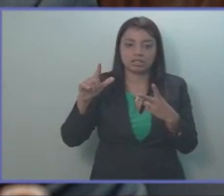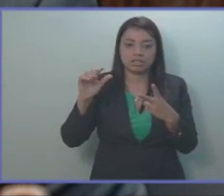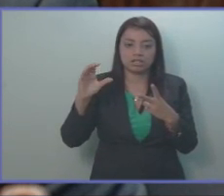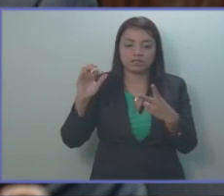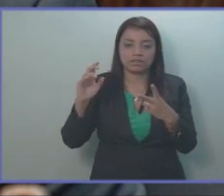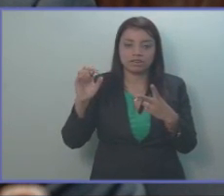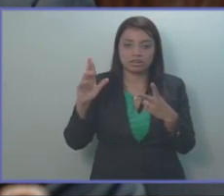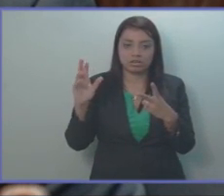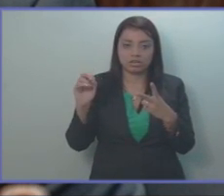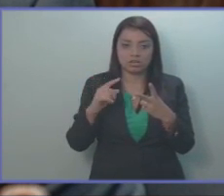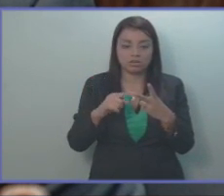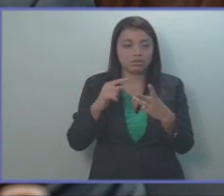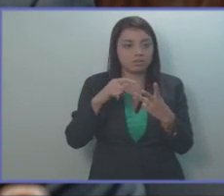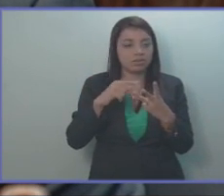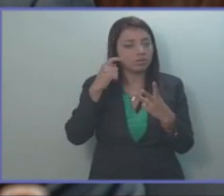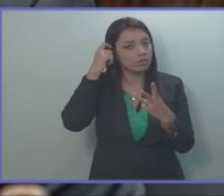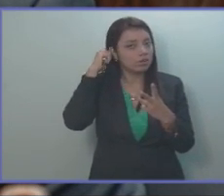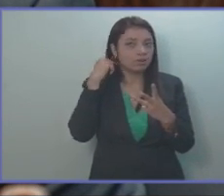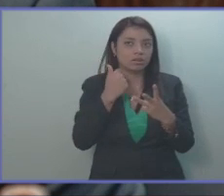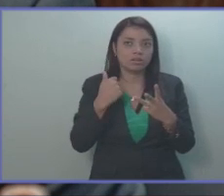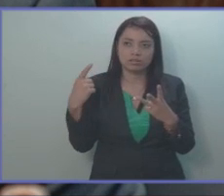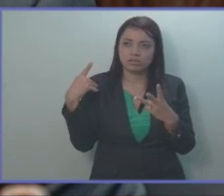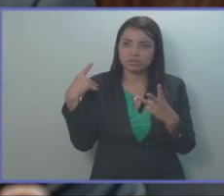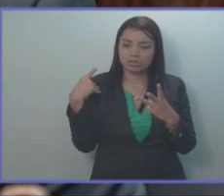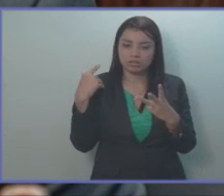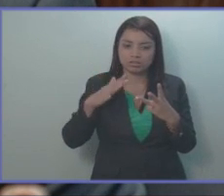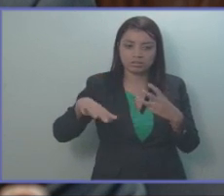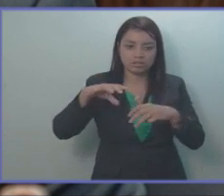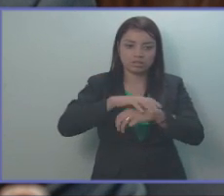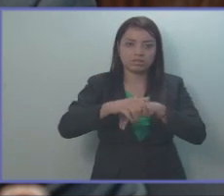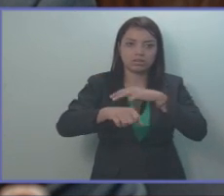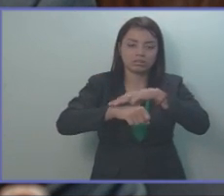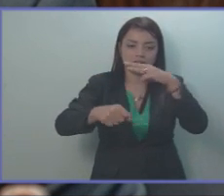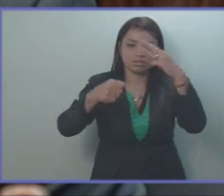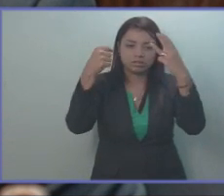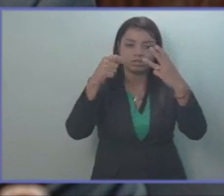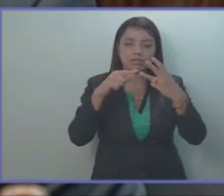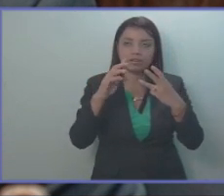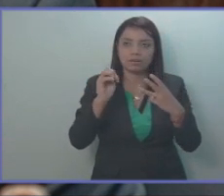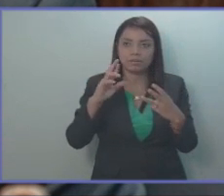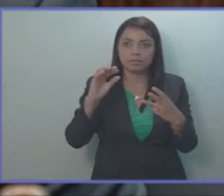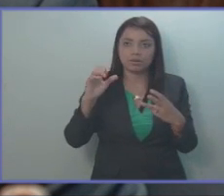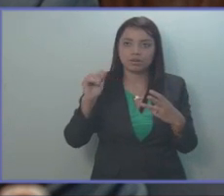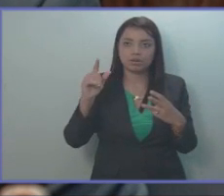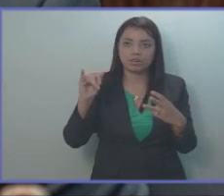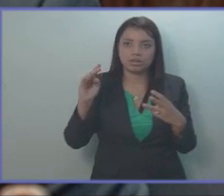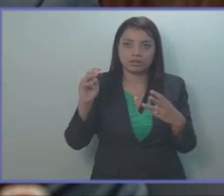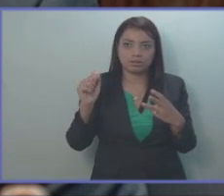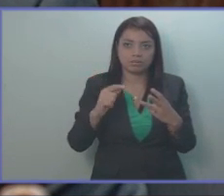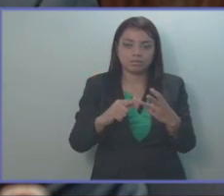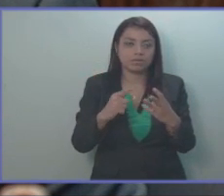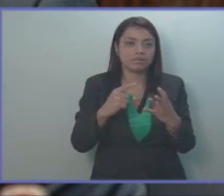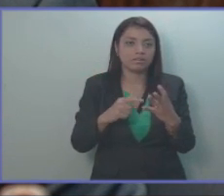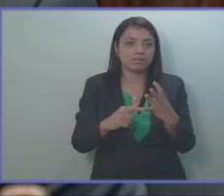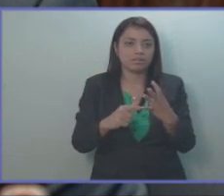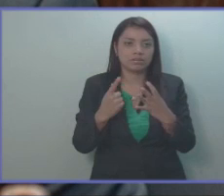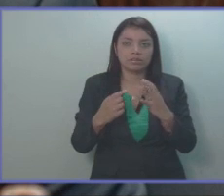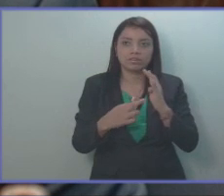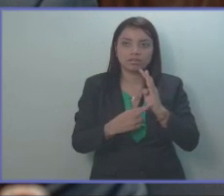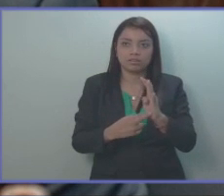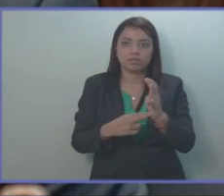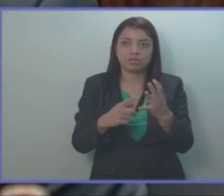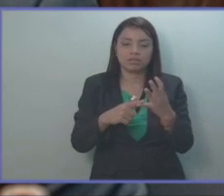Guevara, el director general de Centros Penales, comisionado Marco Tulio Lima Molina, y como representante de